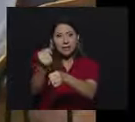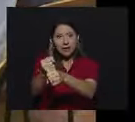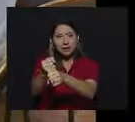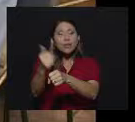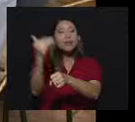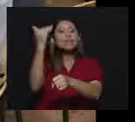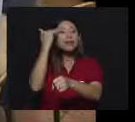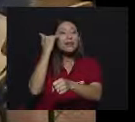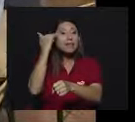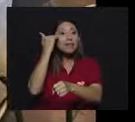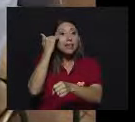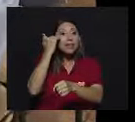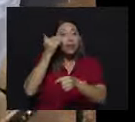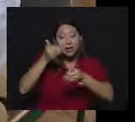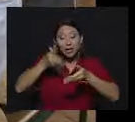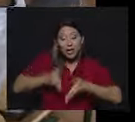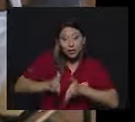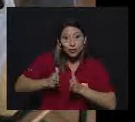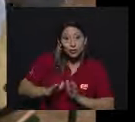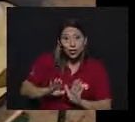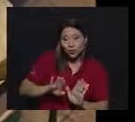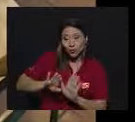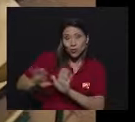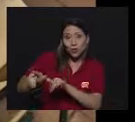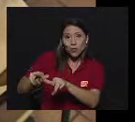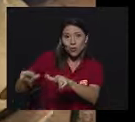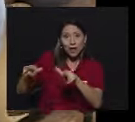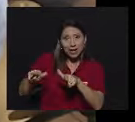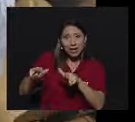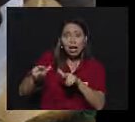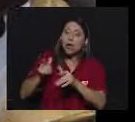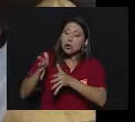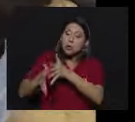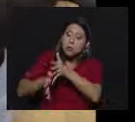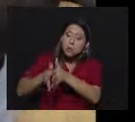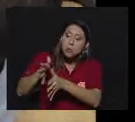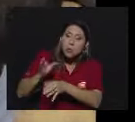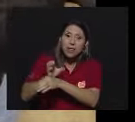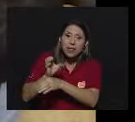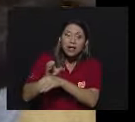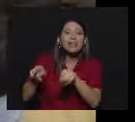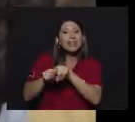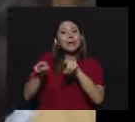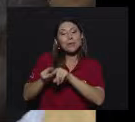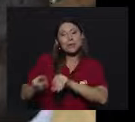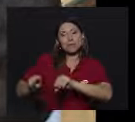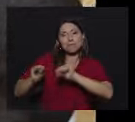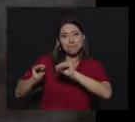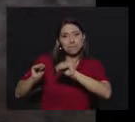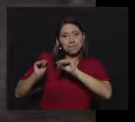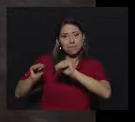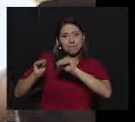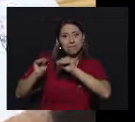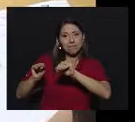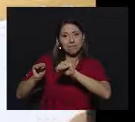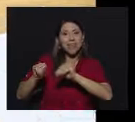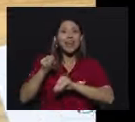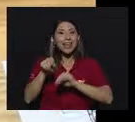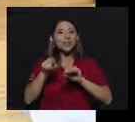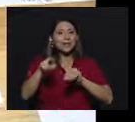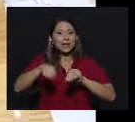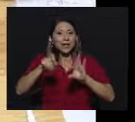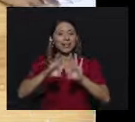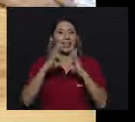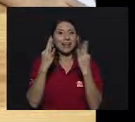que sus hijos, además de servicios de cuidado, tienen servicios pedagógicos. Eso es lo que necesitan las familias. Lo que sucede es que